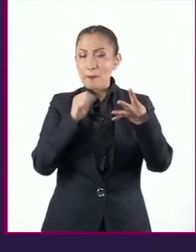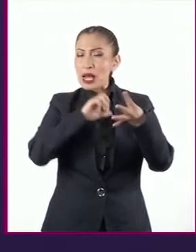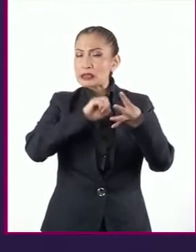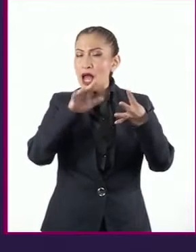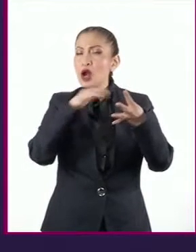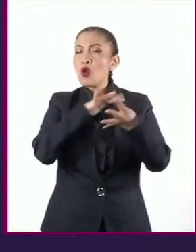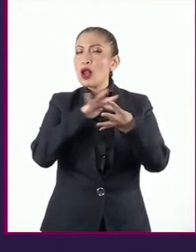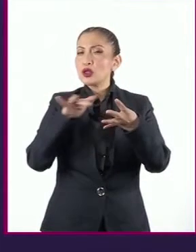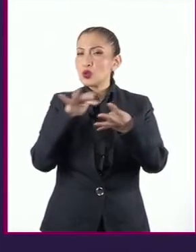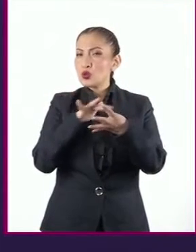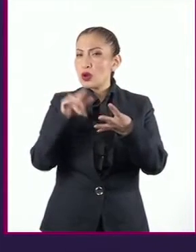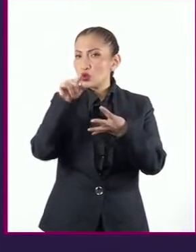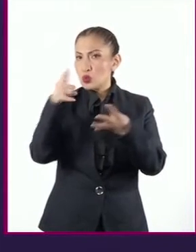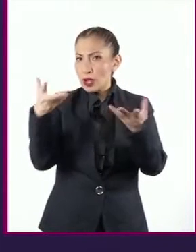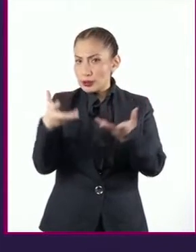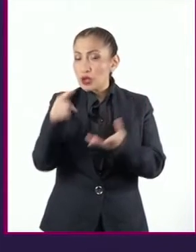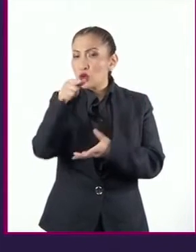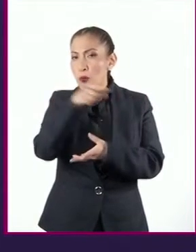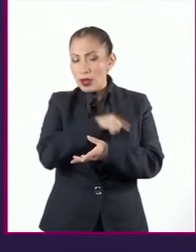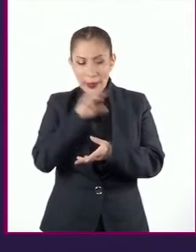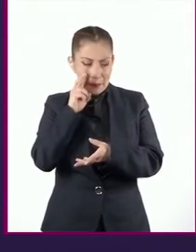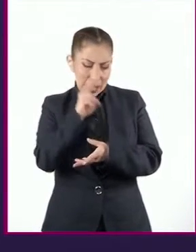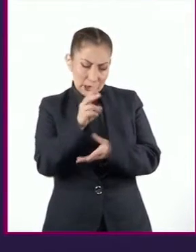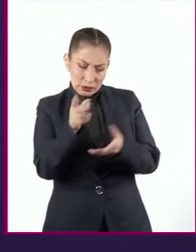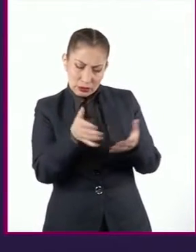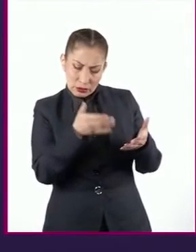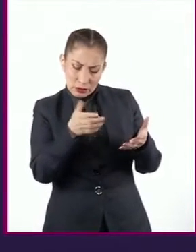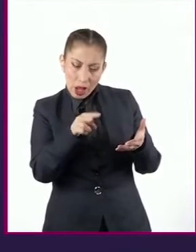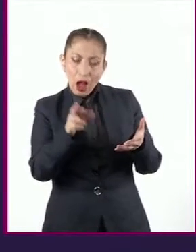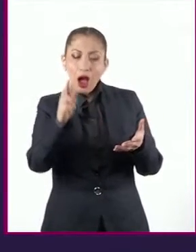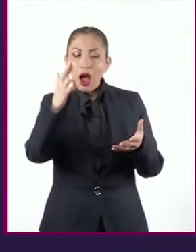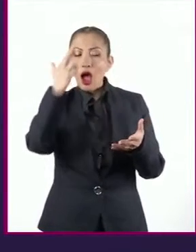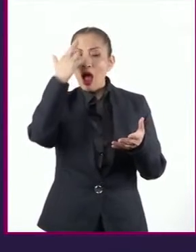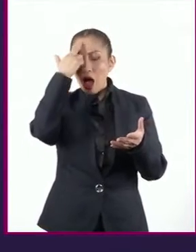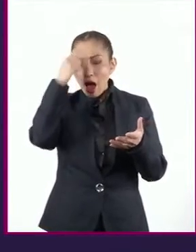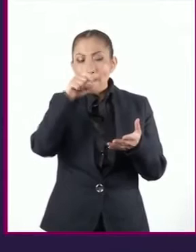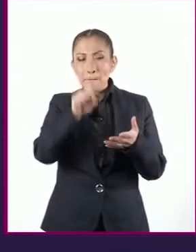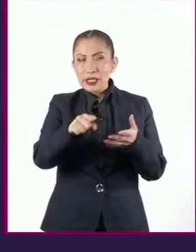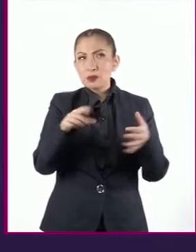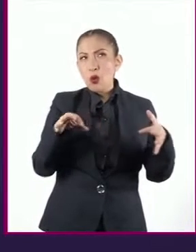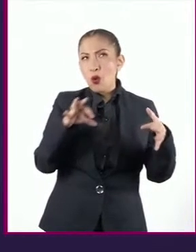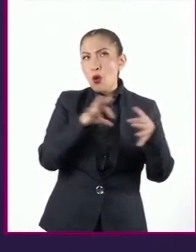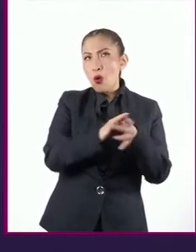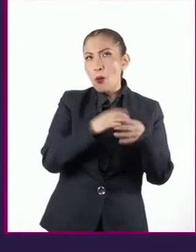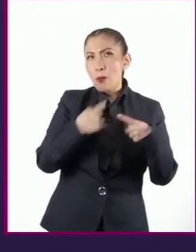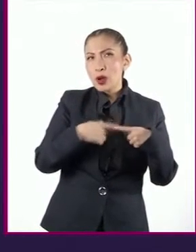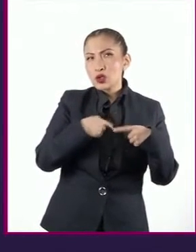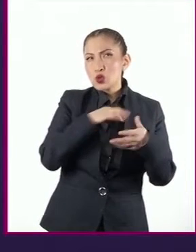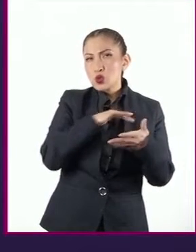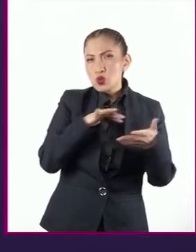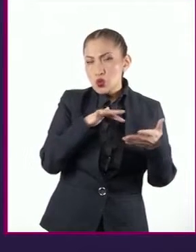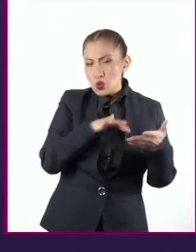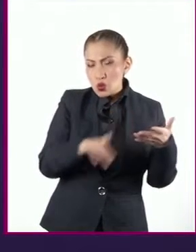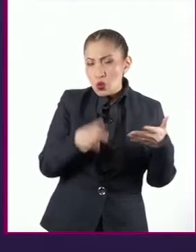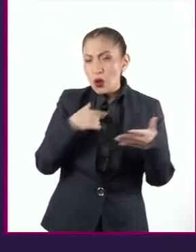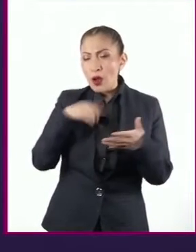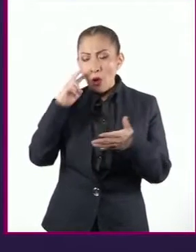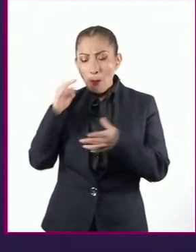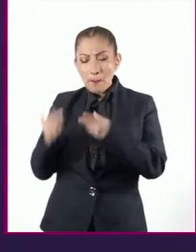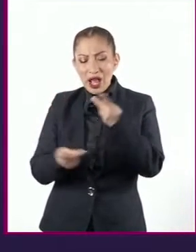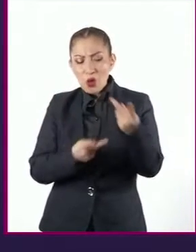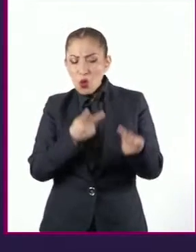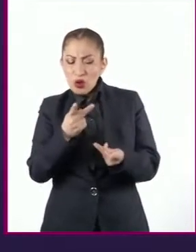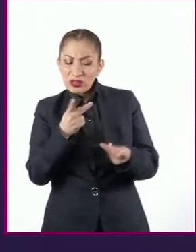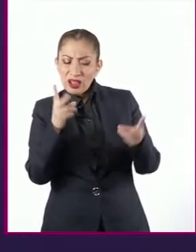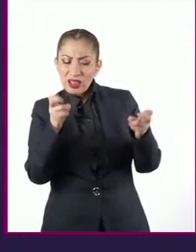ampliamente una lectura. Pueden identificar los detalles y recordarlos como el autor lo menciona. Explorar el texto por medio de preguntas sobre